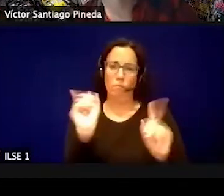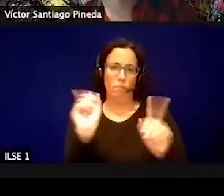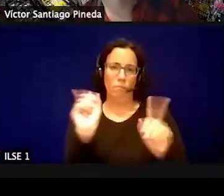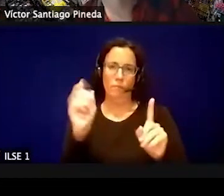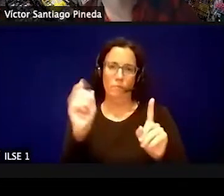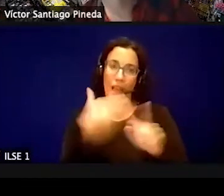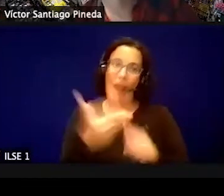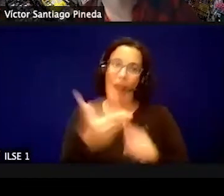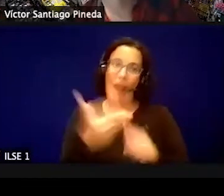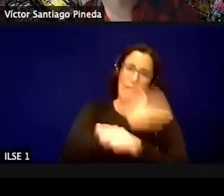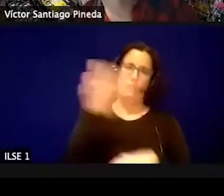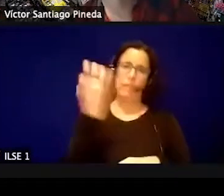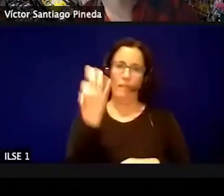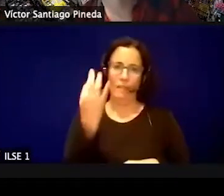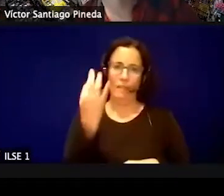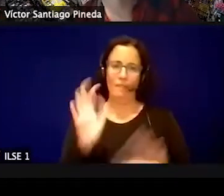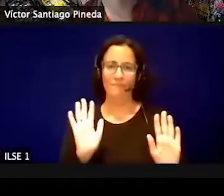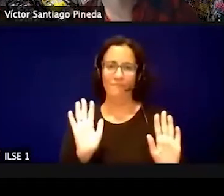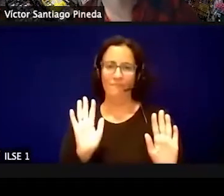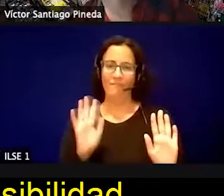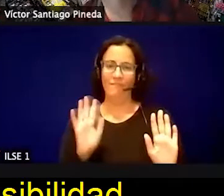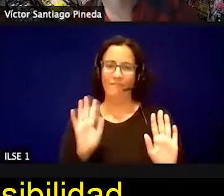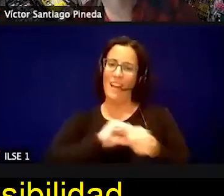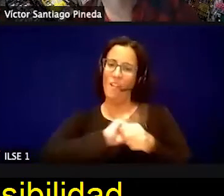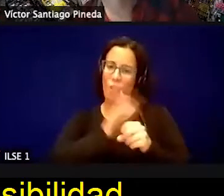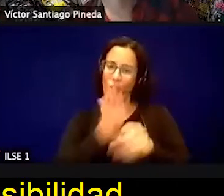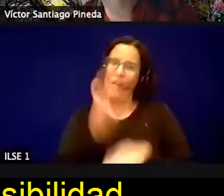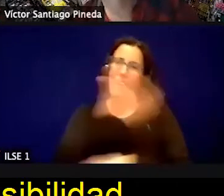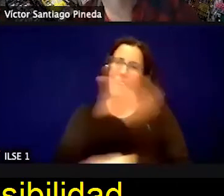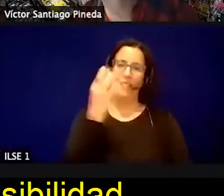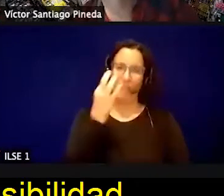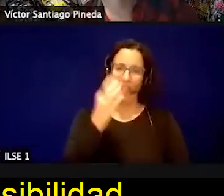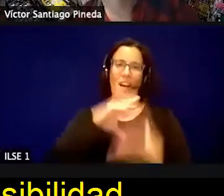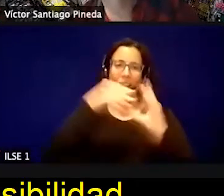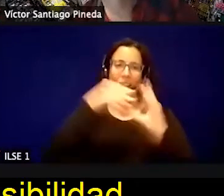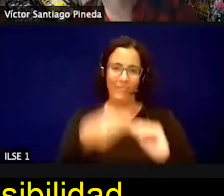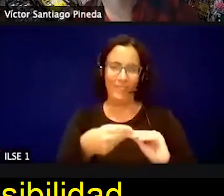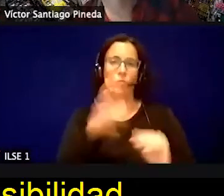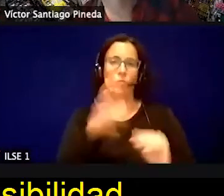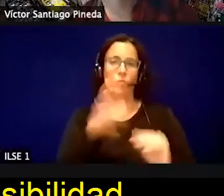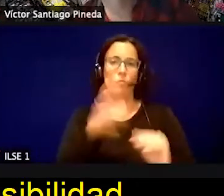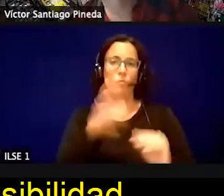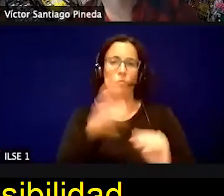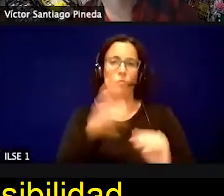¿no? Es decir, antes de que apareciera, mucha gente se quedaba encerrada en sus casas y no podía